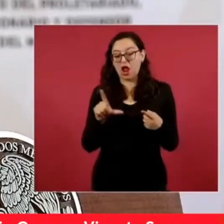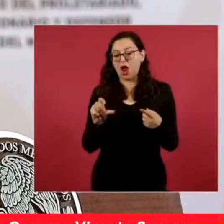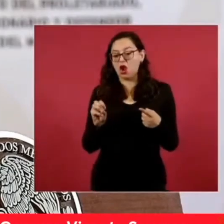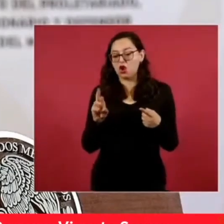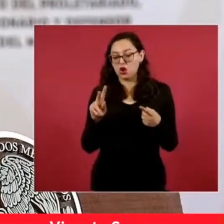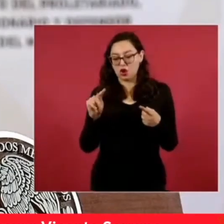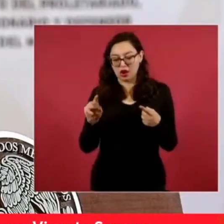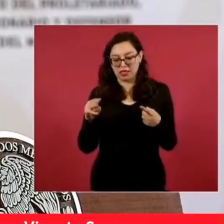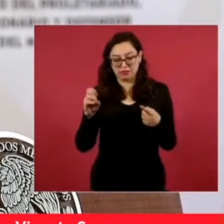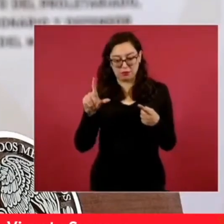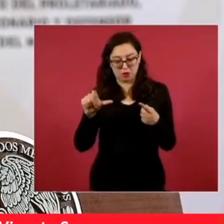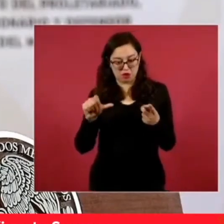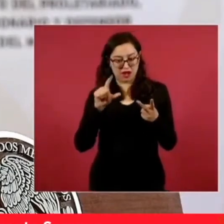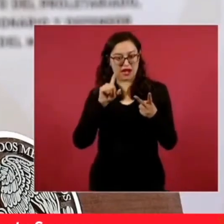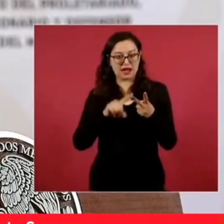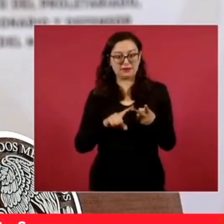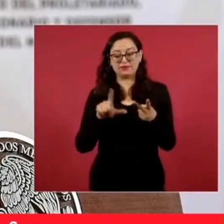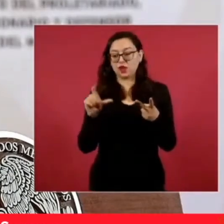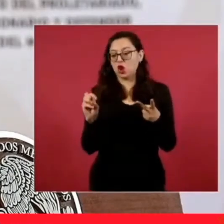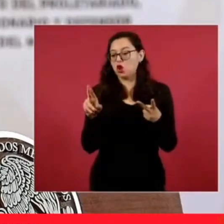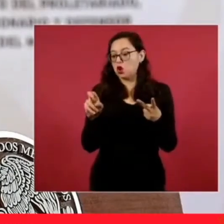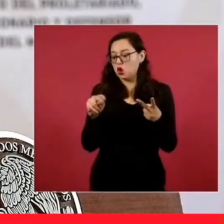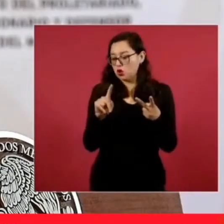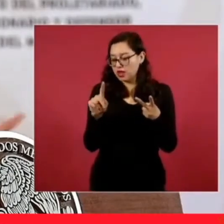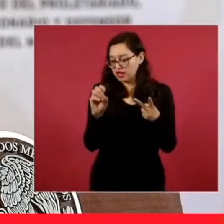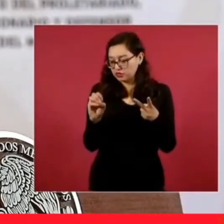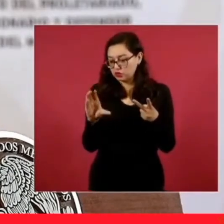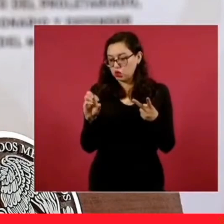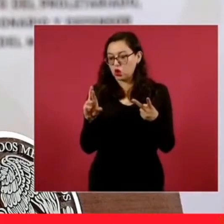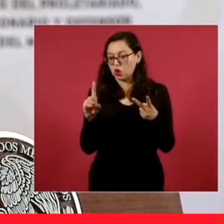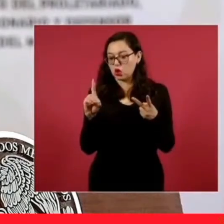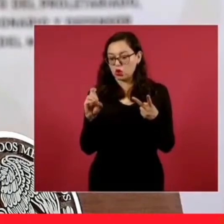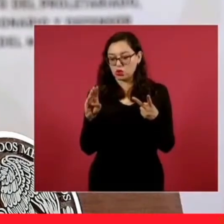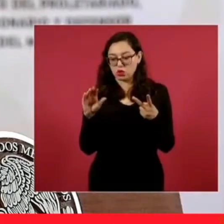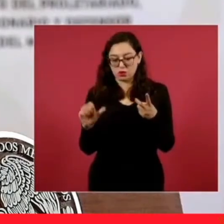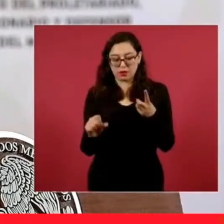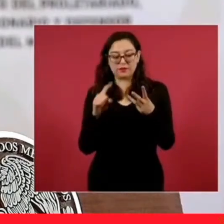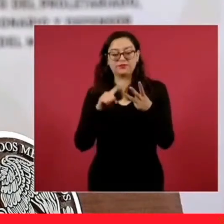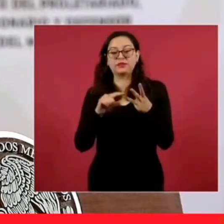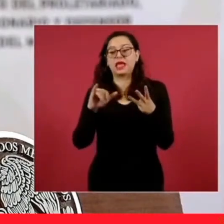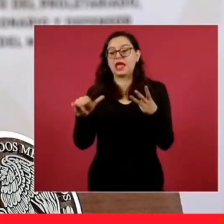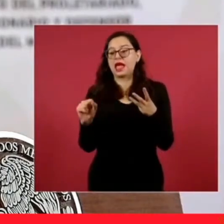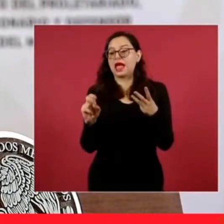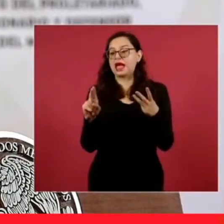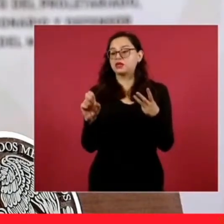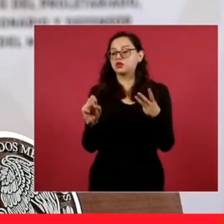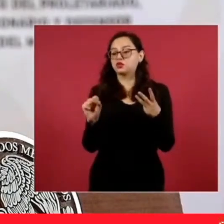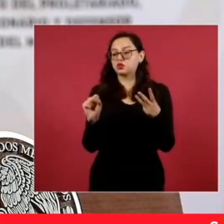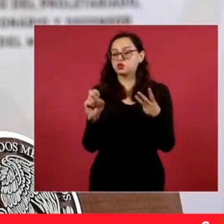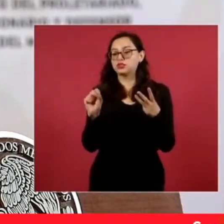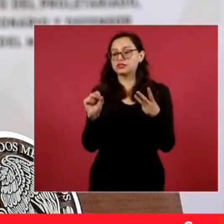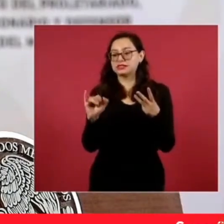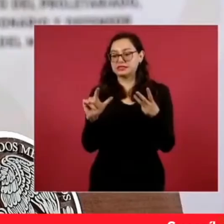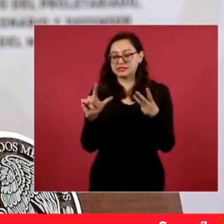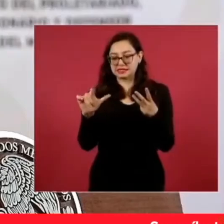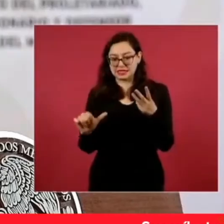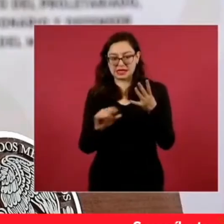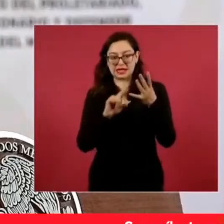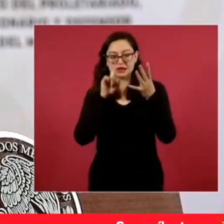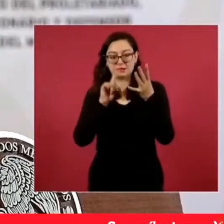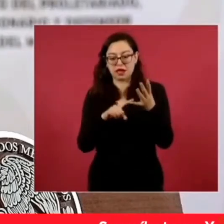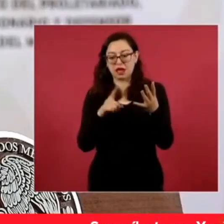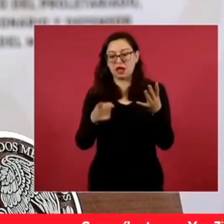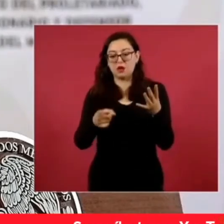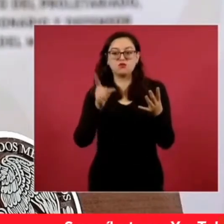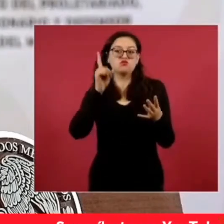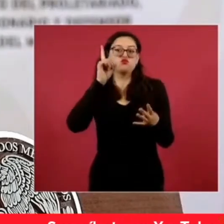presidente del Instituto Nacional Electoral, también Jesús Silva Herzog, la señora que nos quitó las cadenas